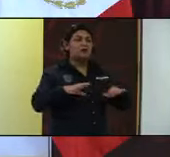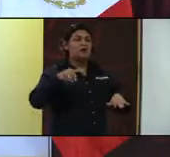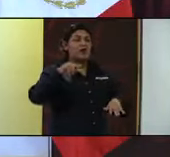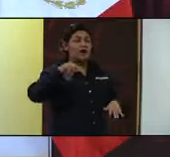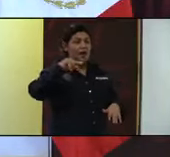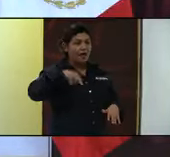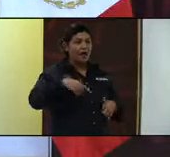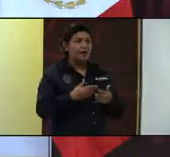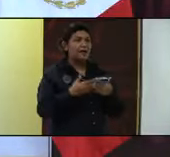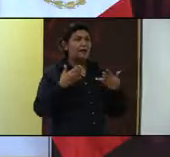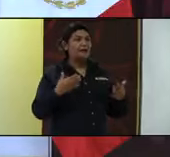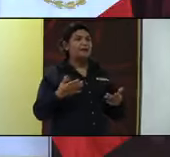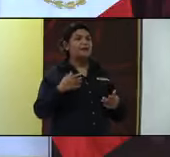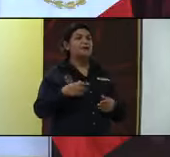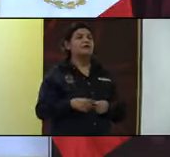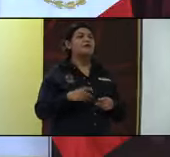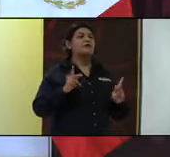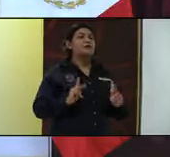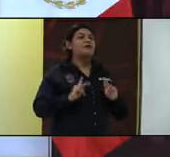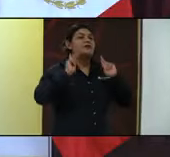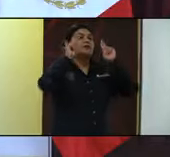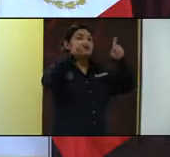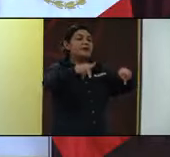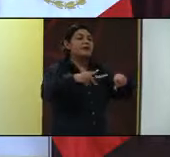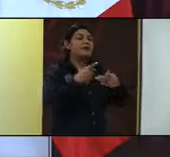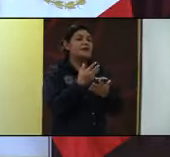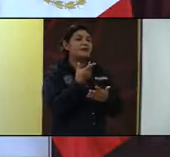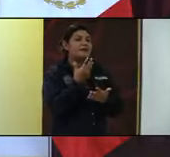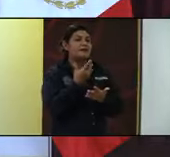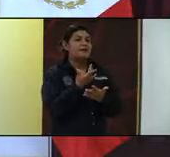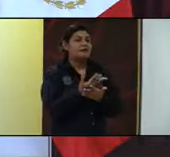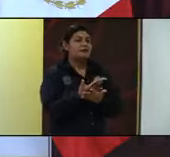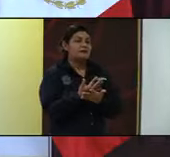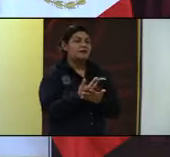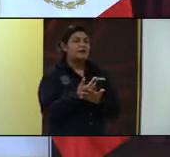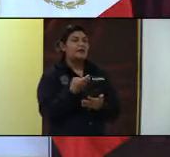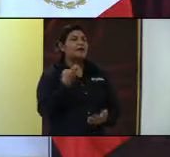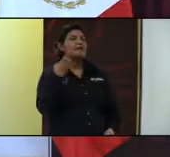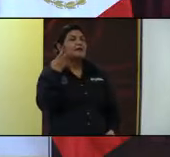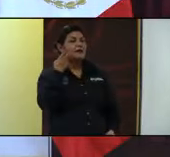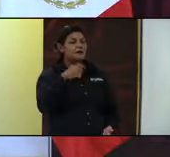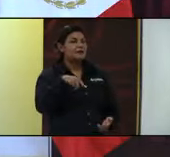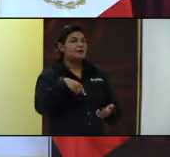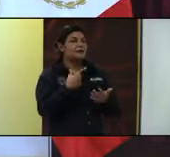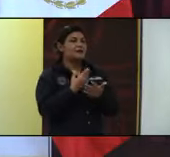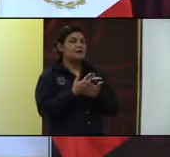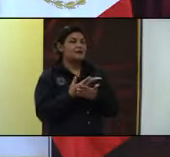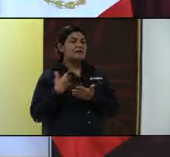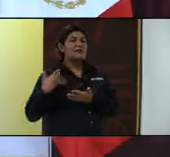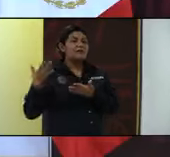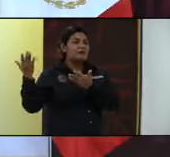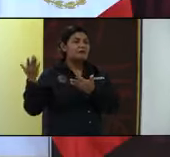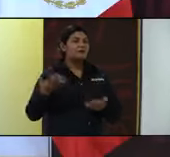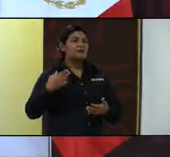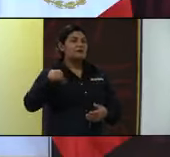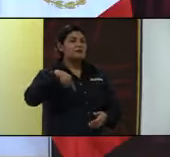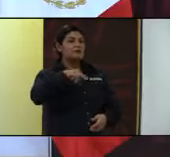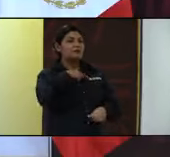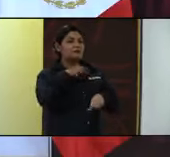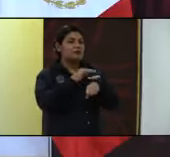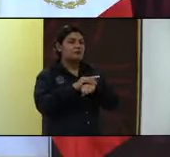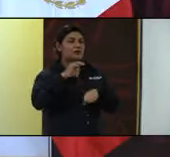está construyendo es el puente de la esperanza, y esa es la esperanza que nos trajo nuestro amigo